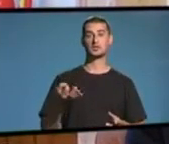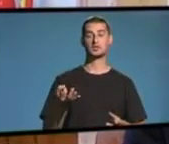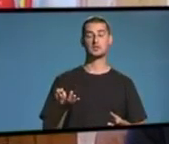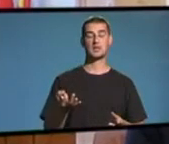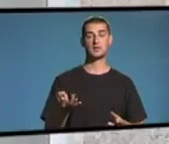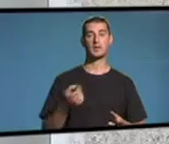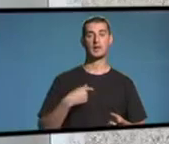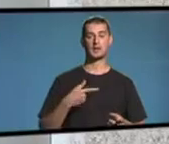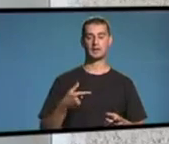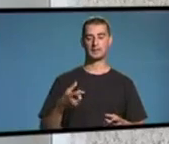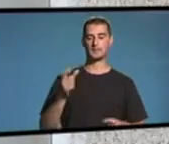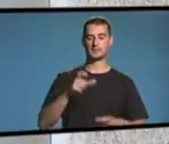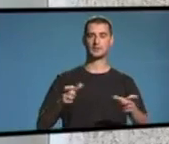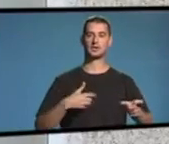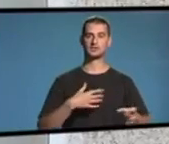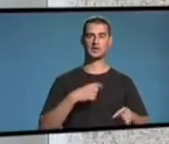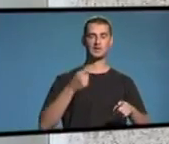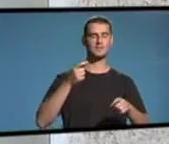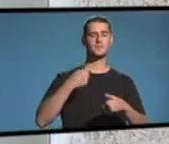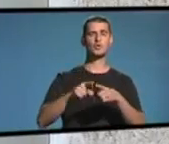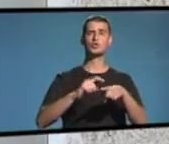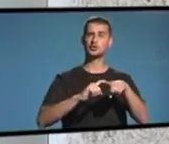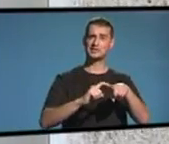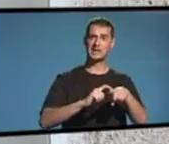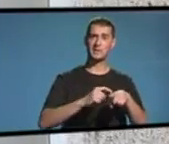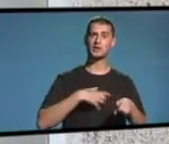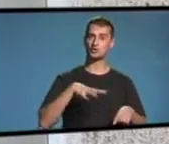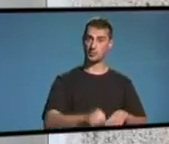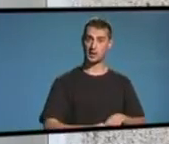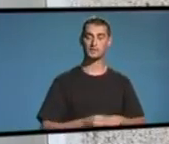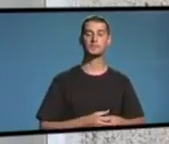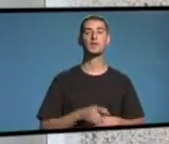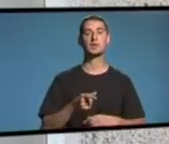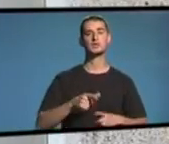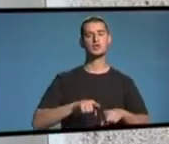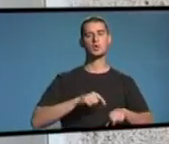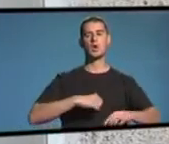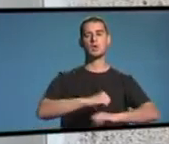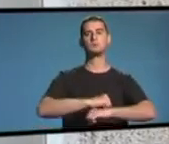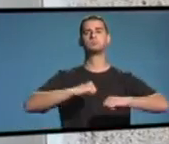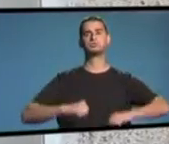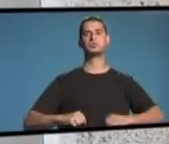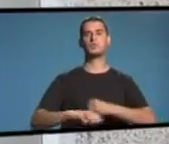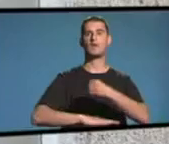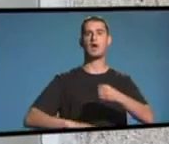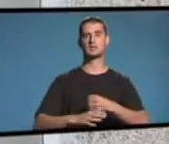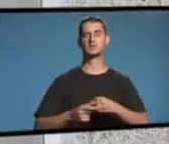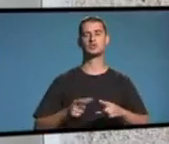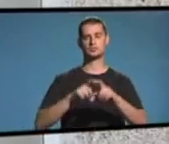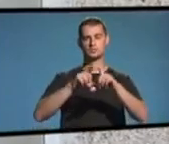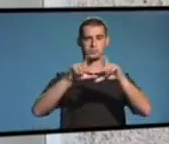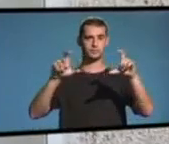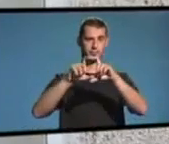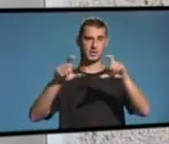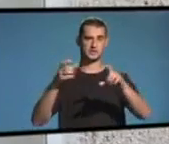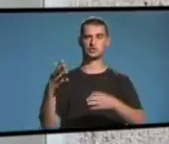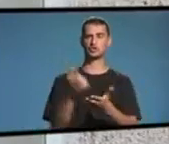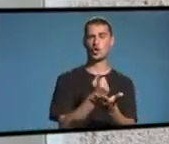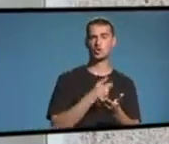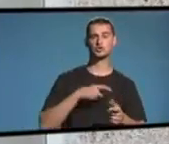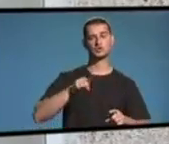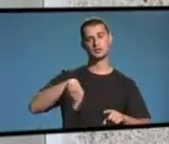alianza entre economía e medioambiente nesta provincia ten que dar resultado. Ten que dar resultado. E para iso o que